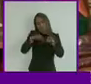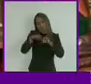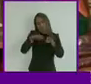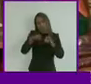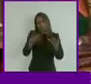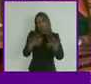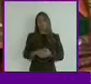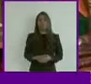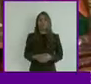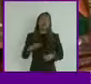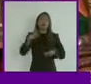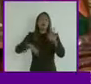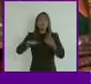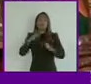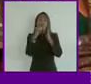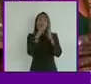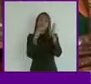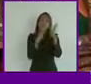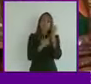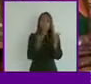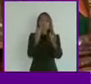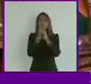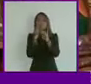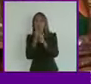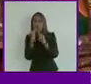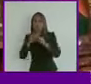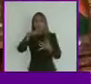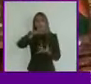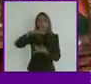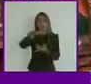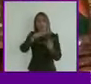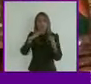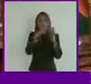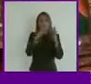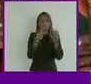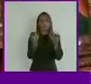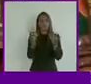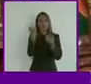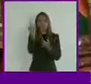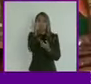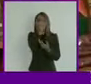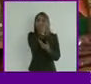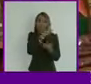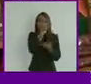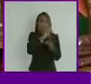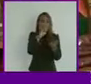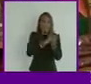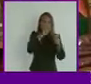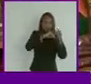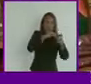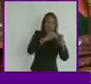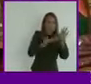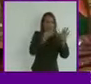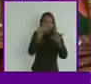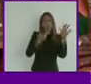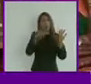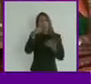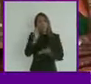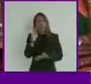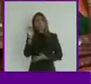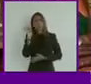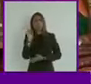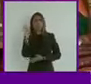compleja la regulación para el uso de redes, pero sin embargo algo se podría hacer, ¿no? Sobre todo cuando es algo que está generando en la sociedad, en las comunidades,